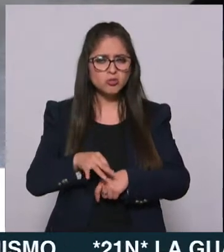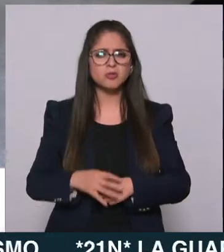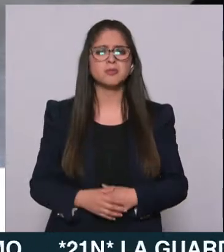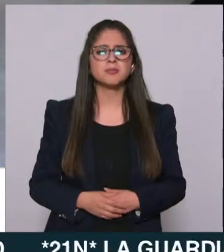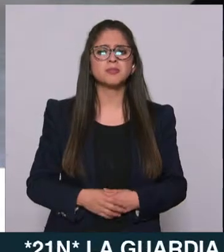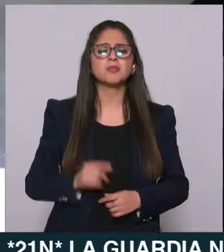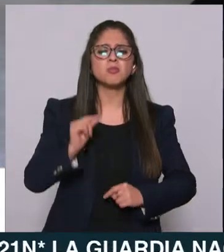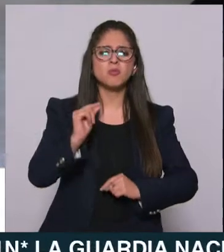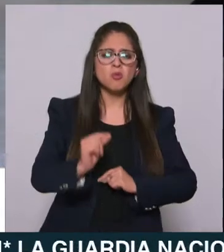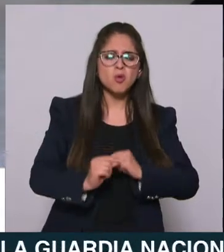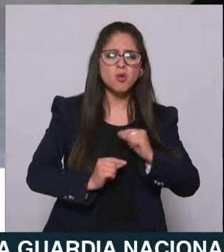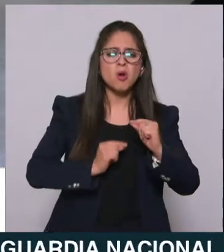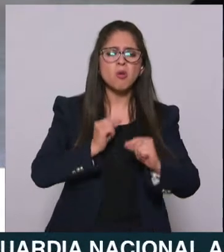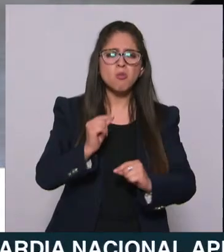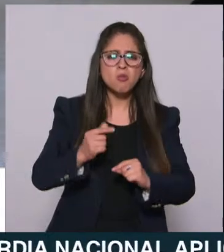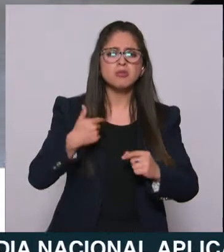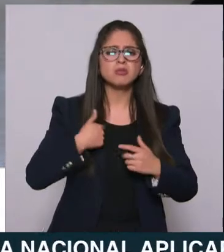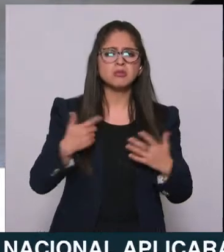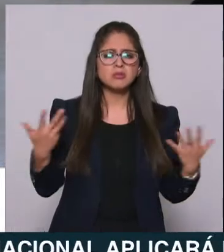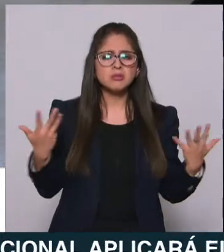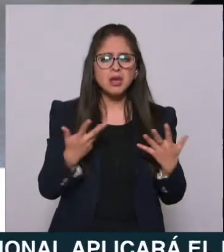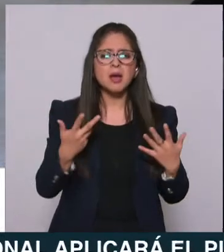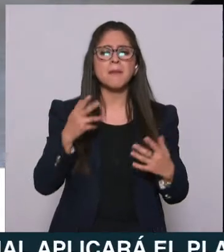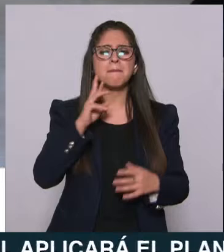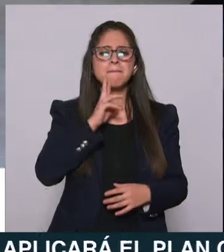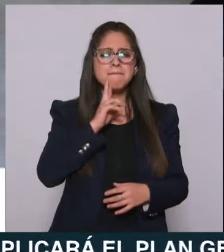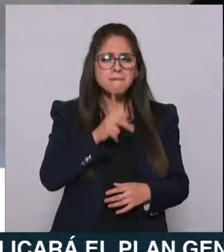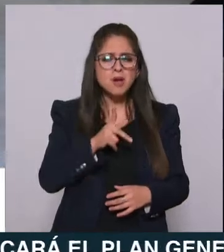pues fue como fui saliendo cada vez mejor,